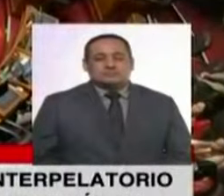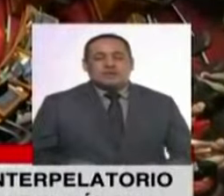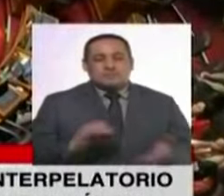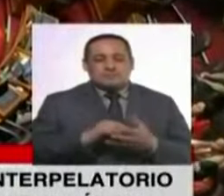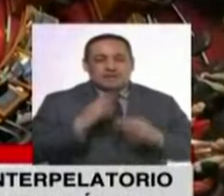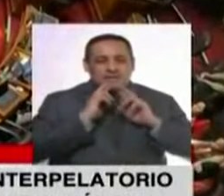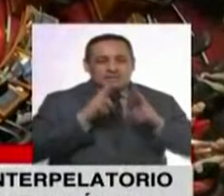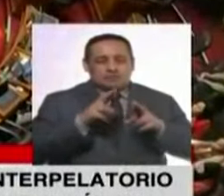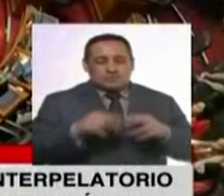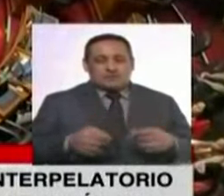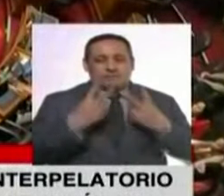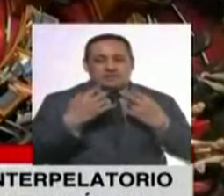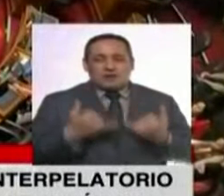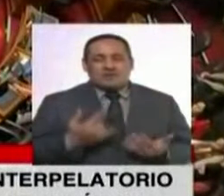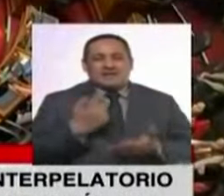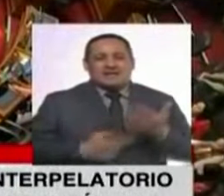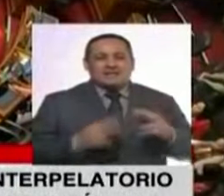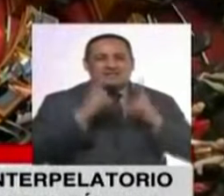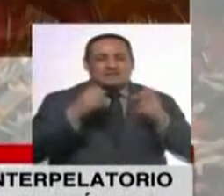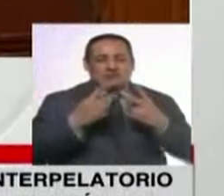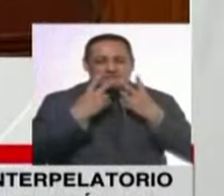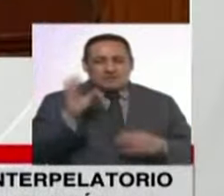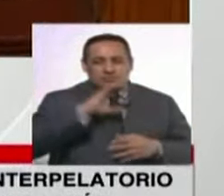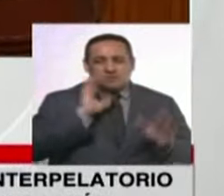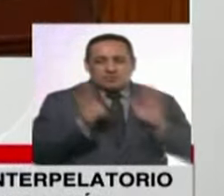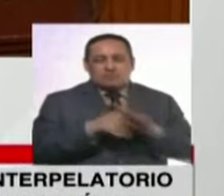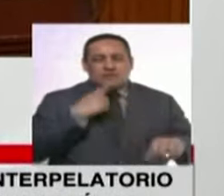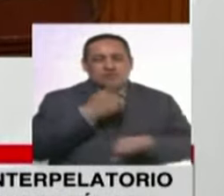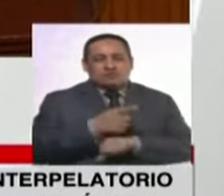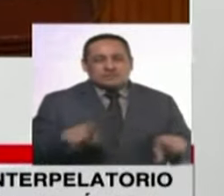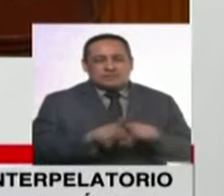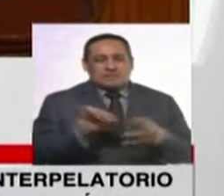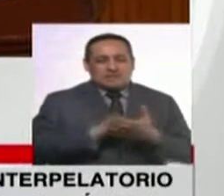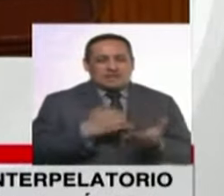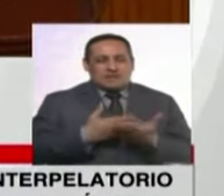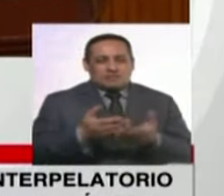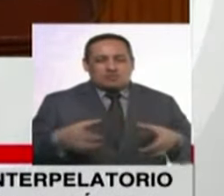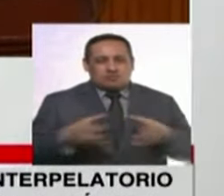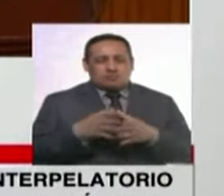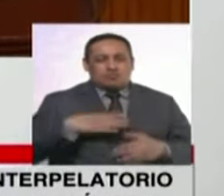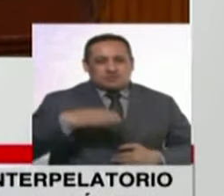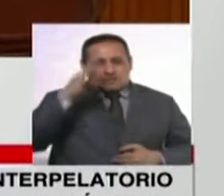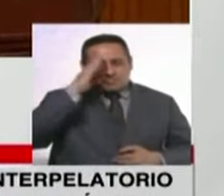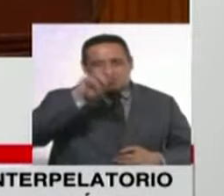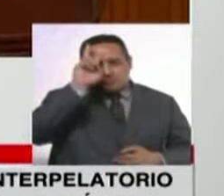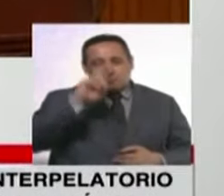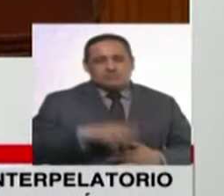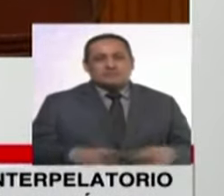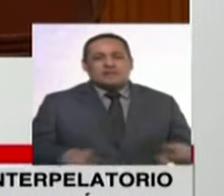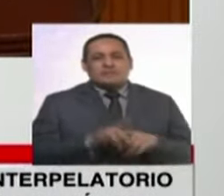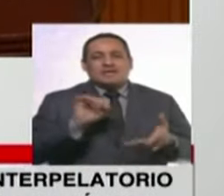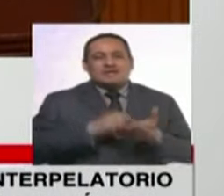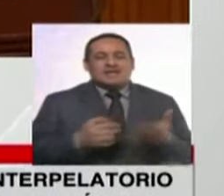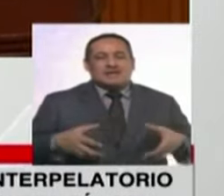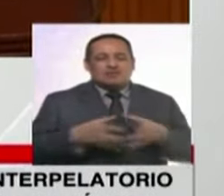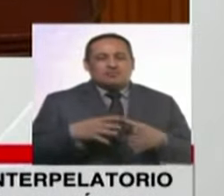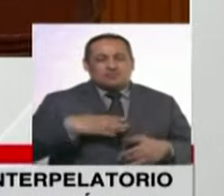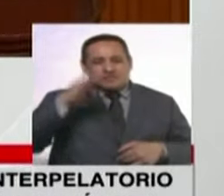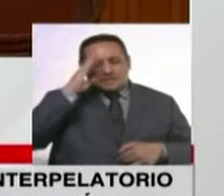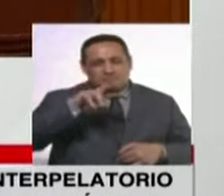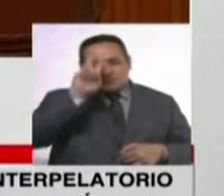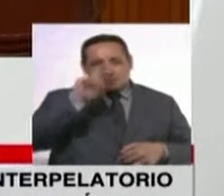que diga usted En qué situación se encuentra la denuncia sobre los ascensos en la Policía Nacional del Perú qué generales de la Policía